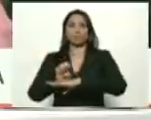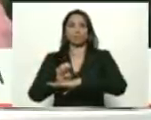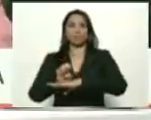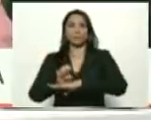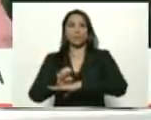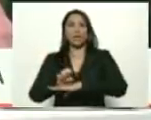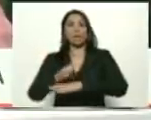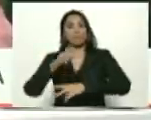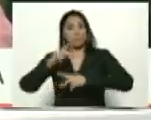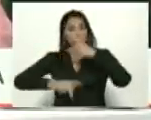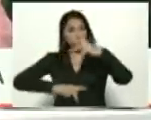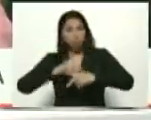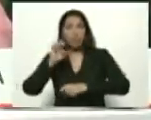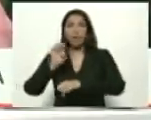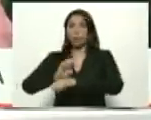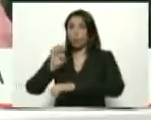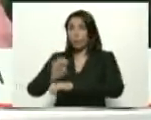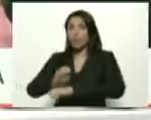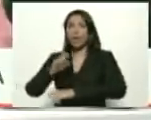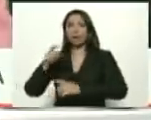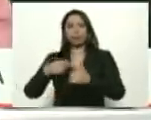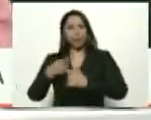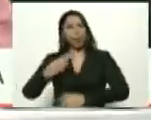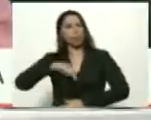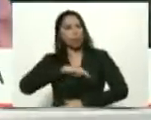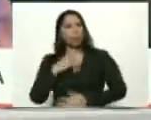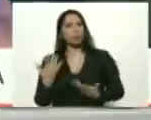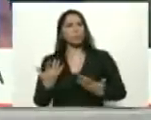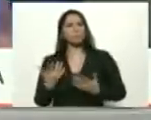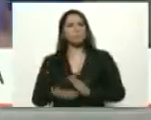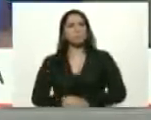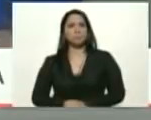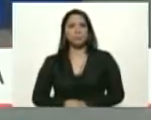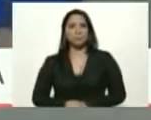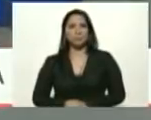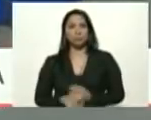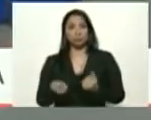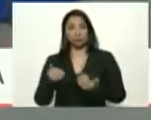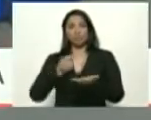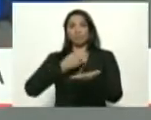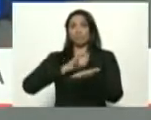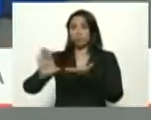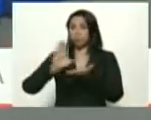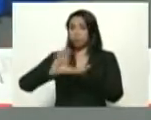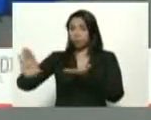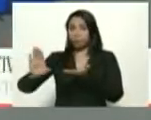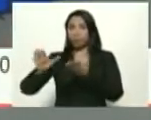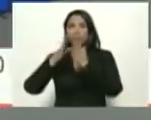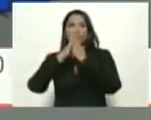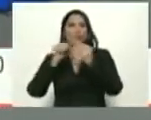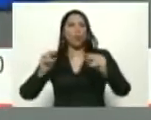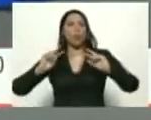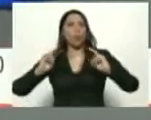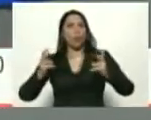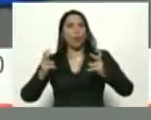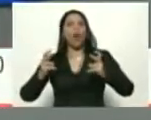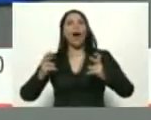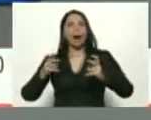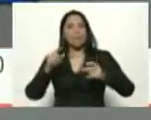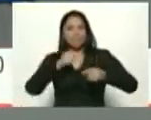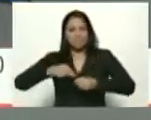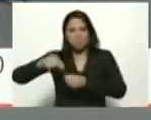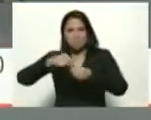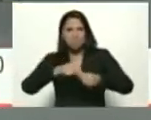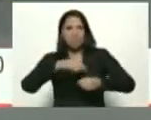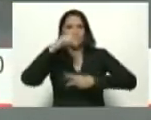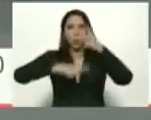economía productiva se trata. Y hoy estamos precisamente financiando todo lo que es el ciclo productivo del campo.